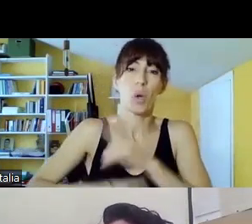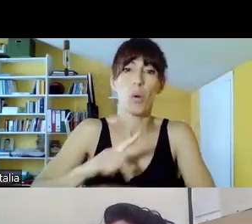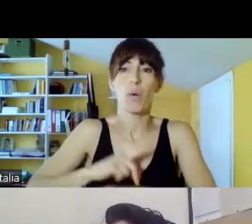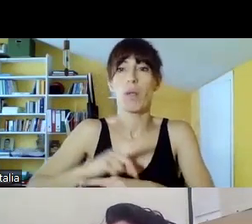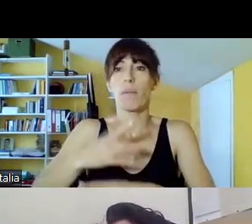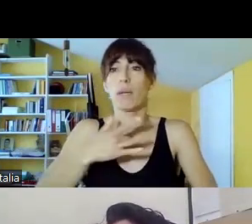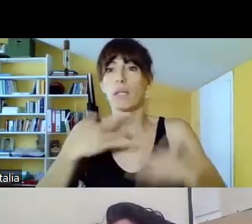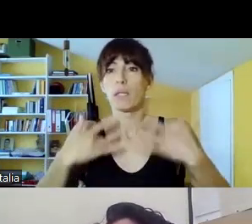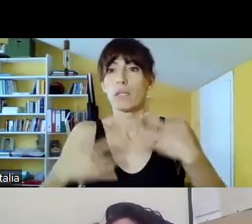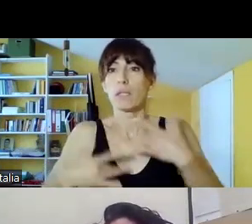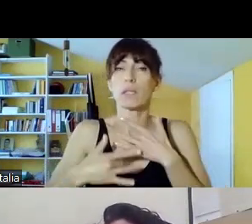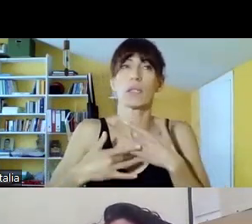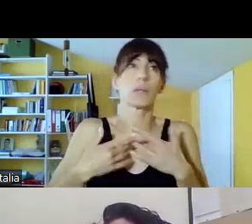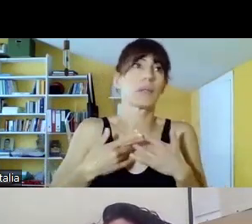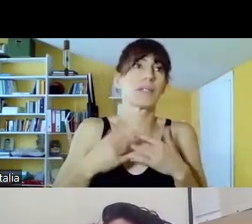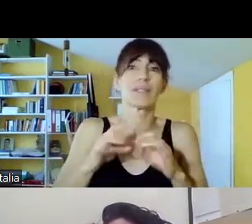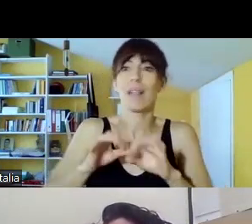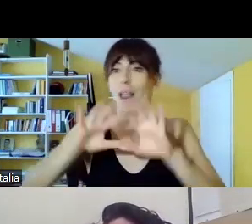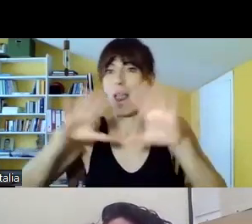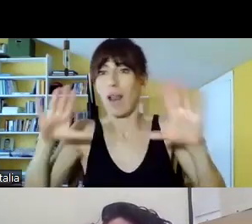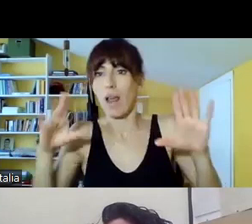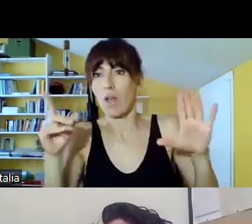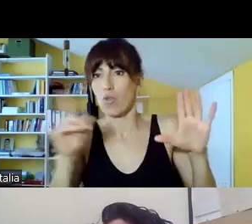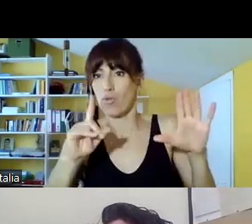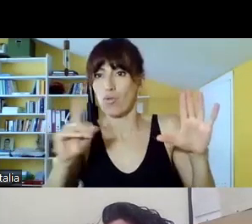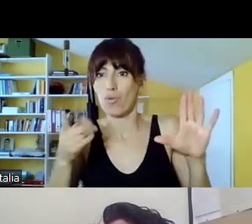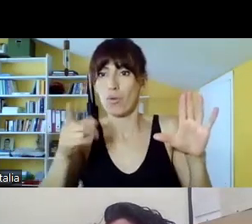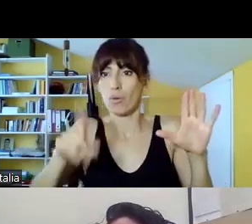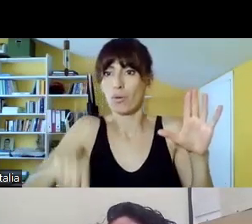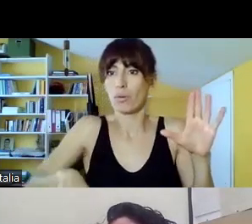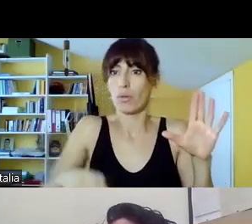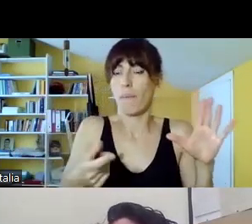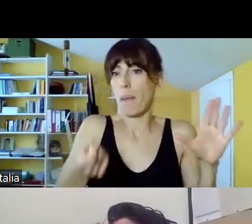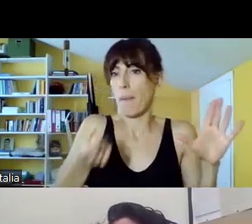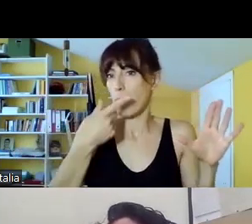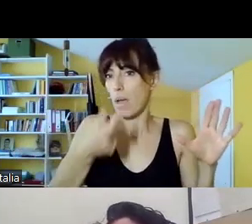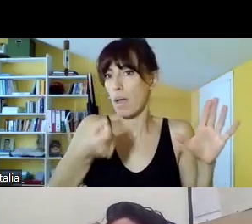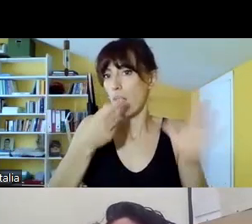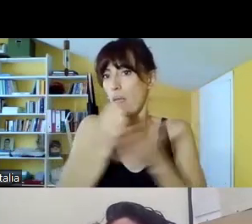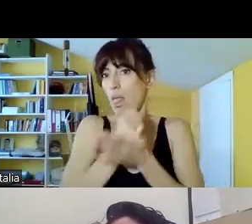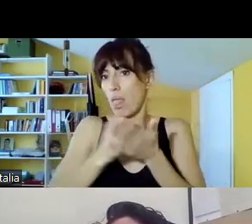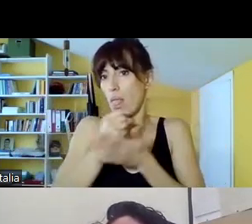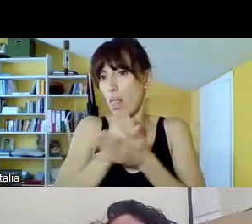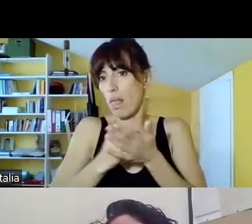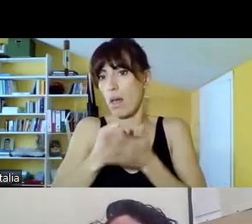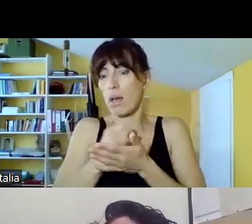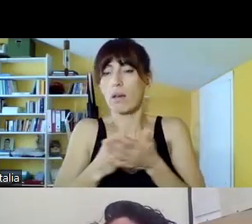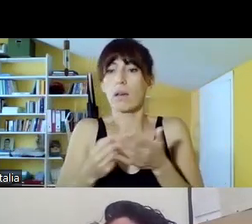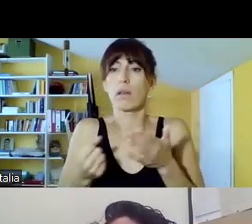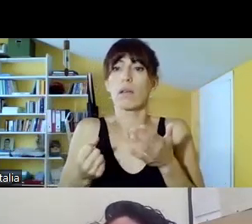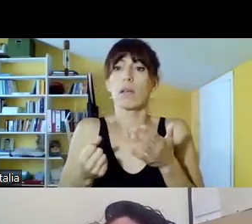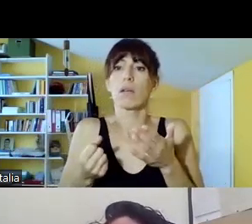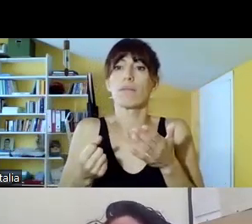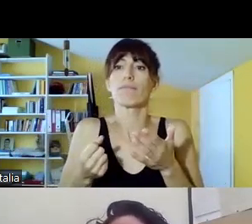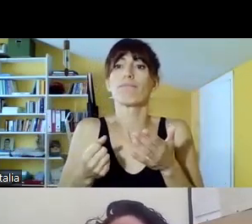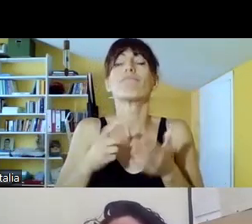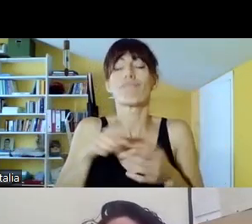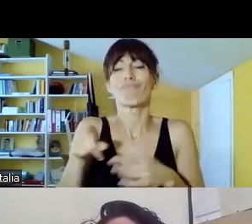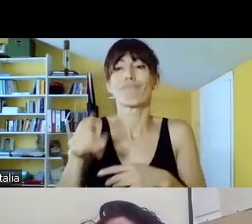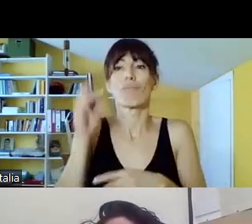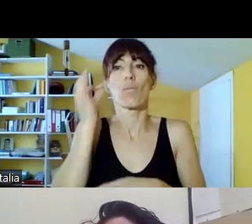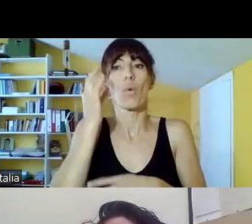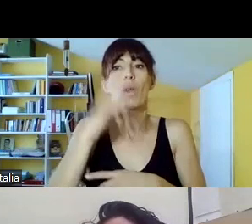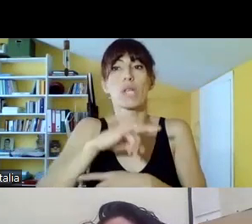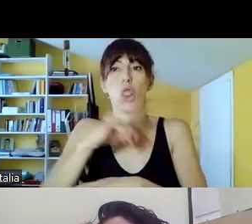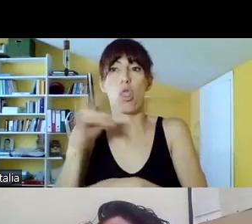síntomas inespecíficos, así como mayor consumo de psicofármacos, que en algunas ocasiones llegan incluso a ser el doble en ellas, los